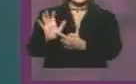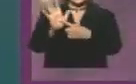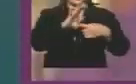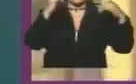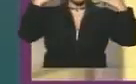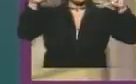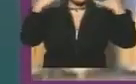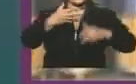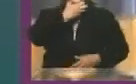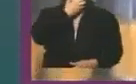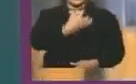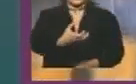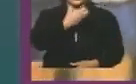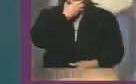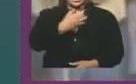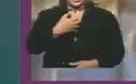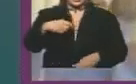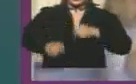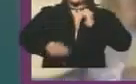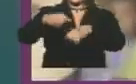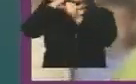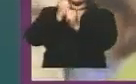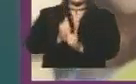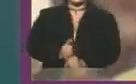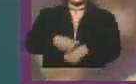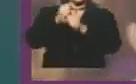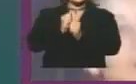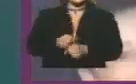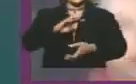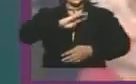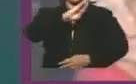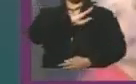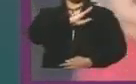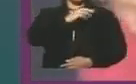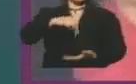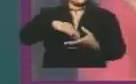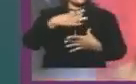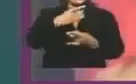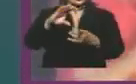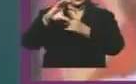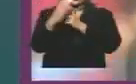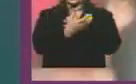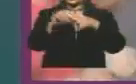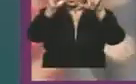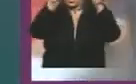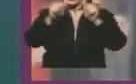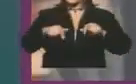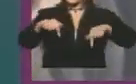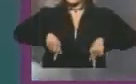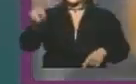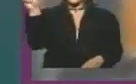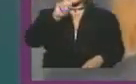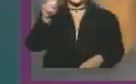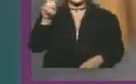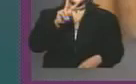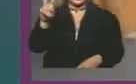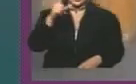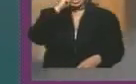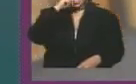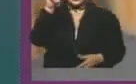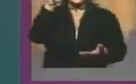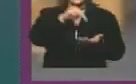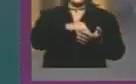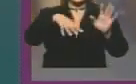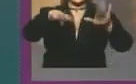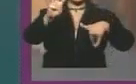anima nuestras fiestas navideñas. La gaita de furro fue declarada Bien Patrimonial de Interés Cultural y Artístico de Venezuela